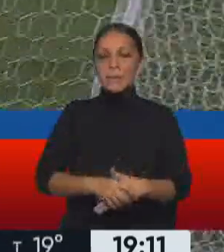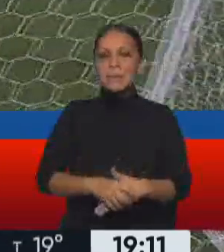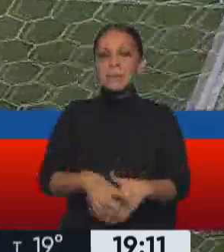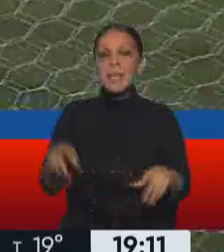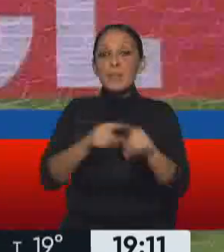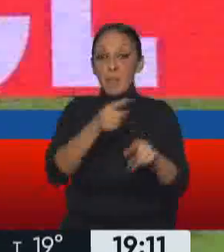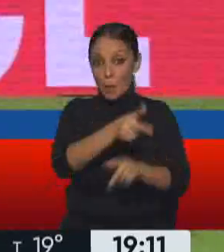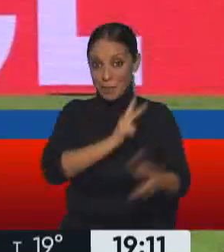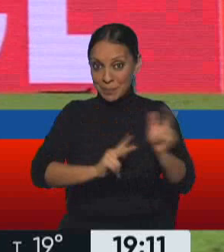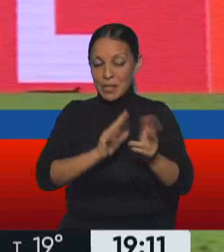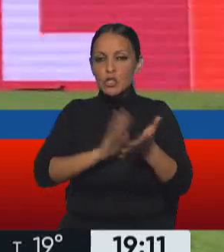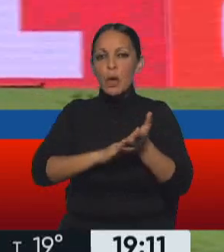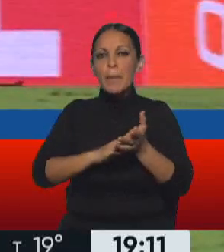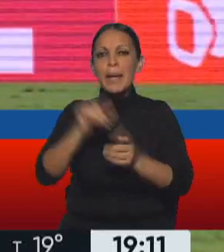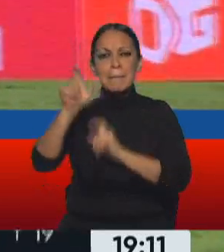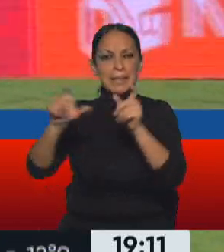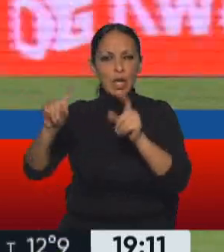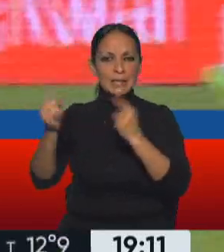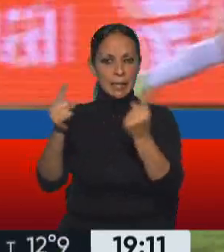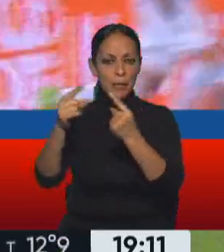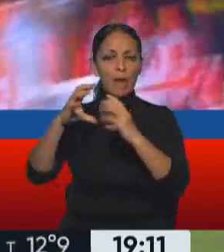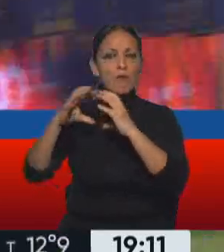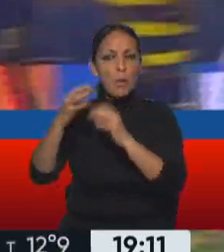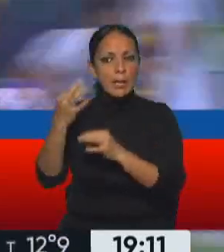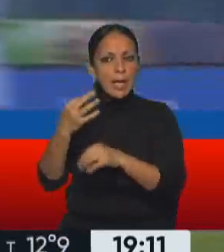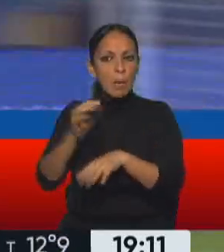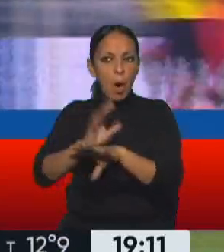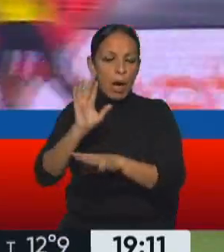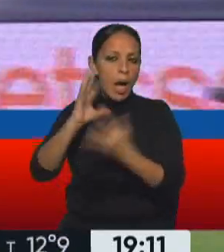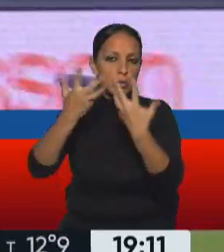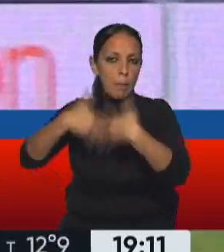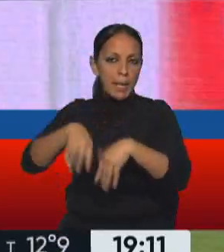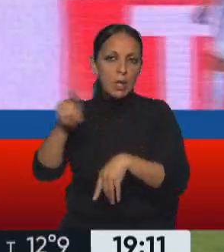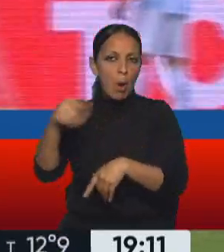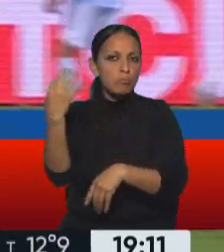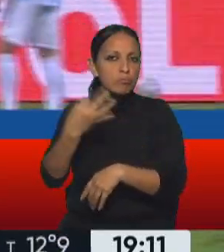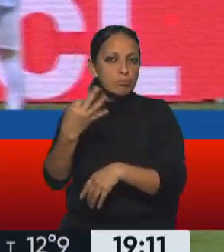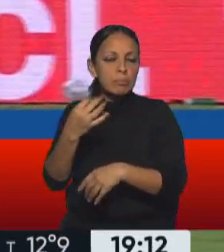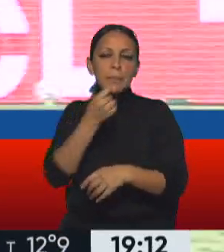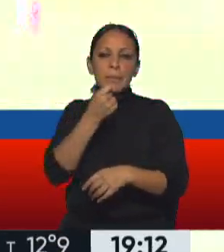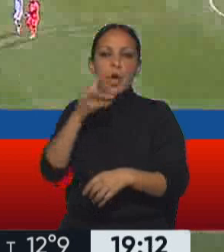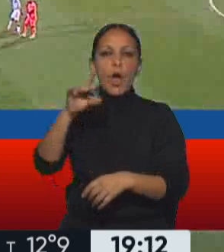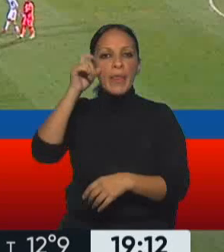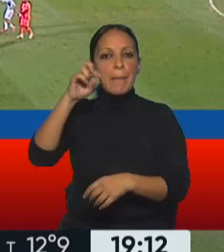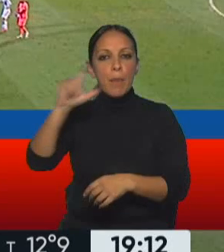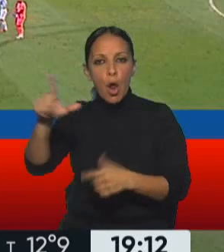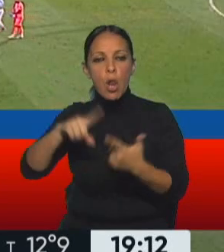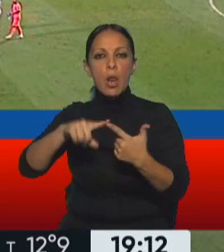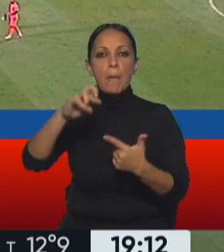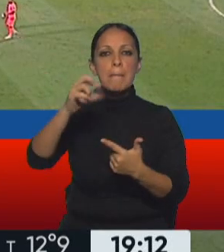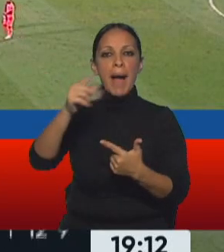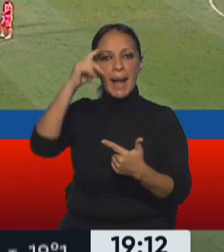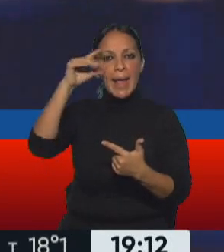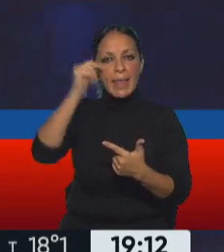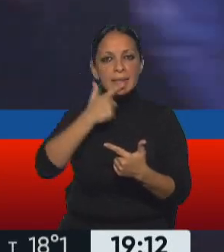apunta va más allá de futbolistas que se han ganado la titular de la titularidad que han rendido el caso de paul de paredes futuristas que se han